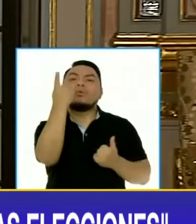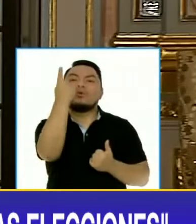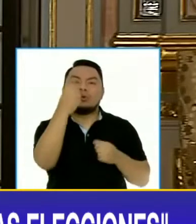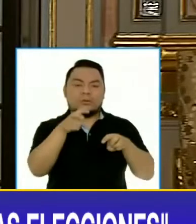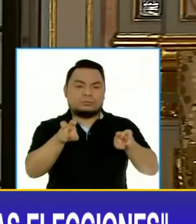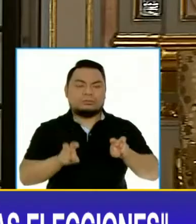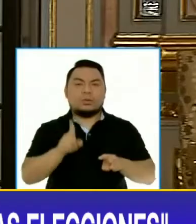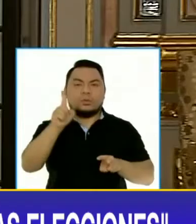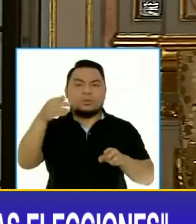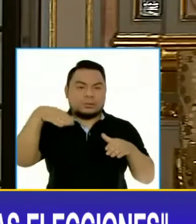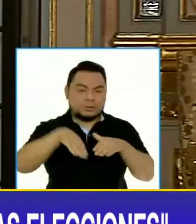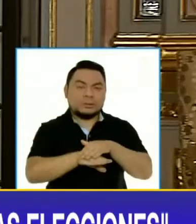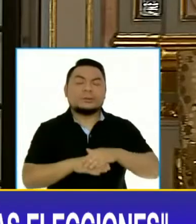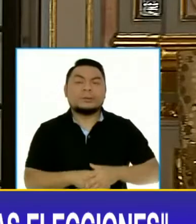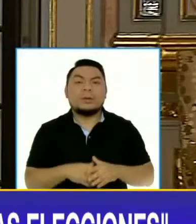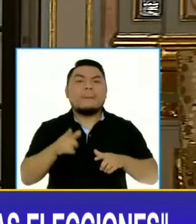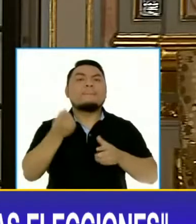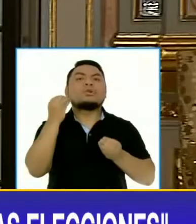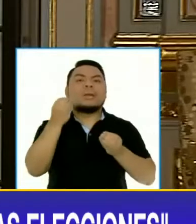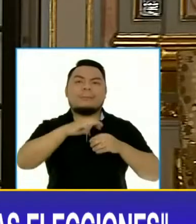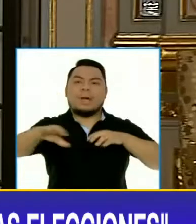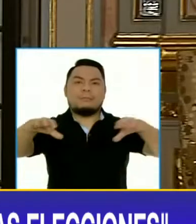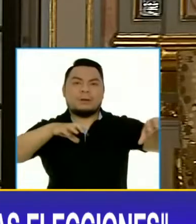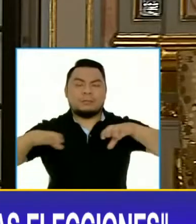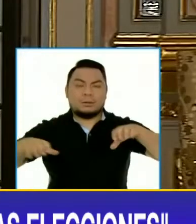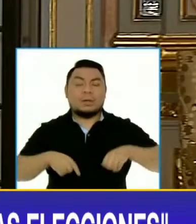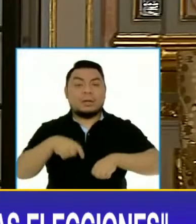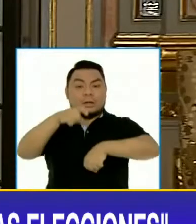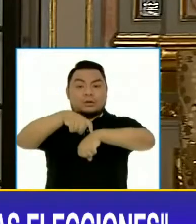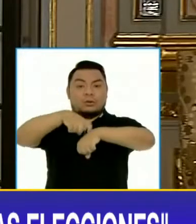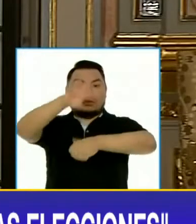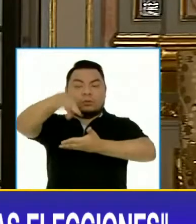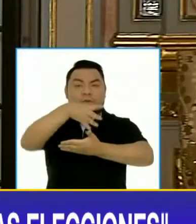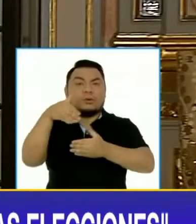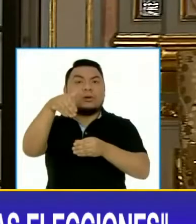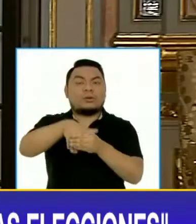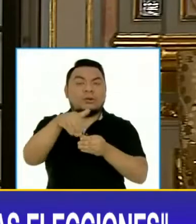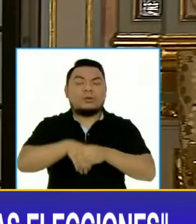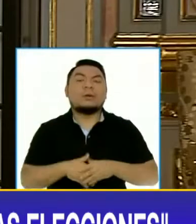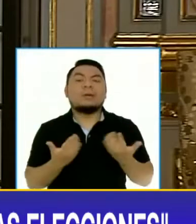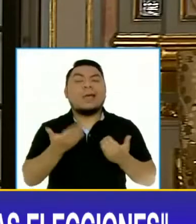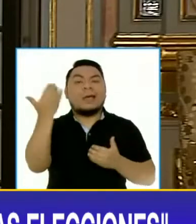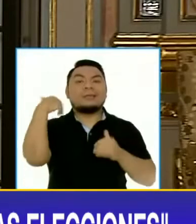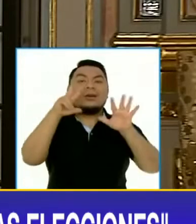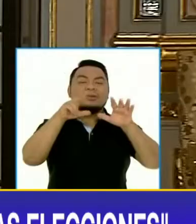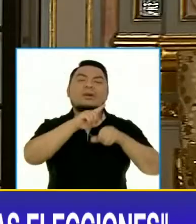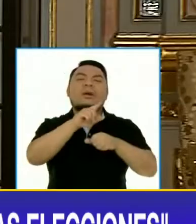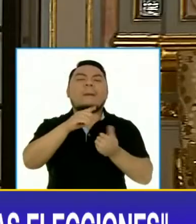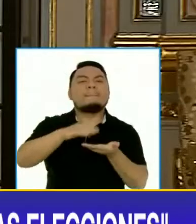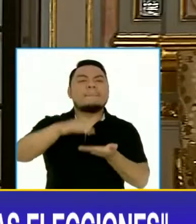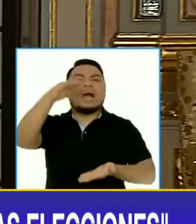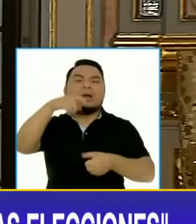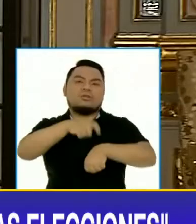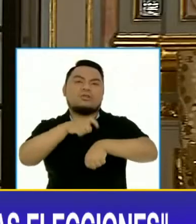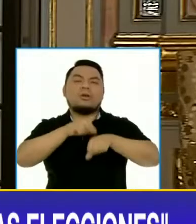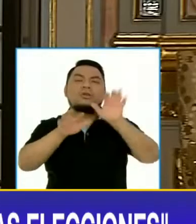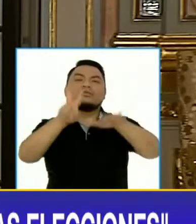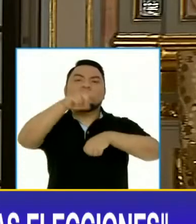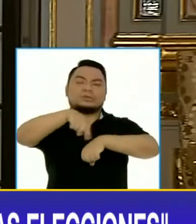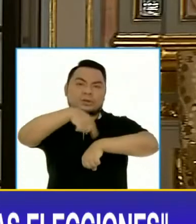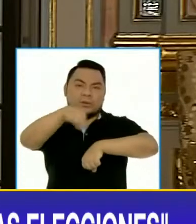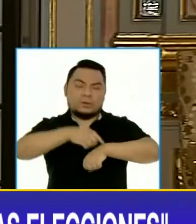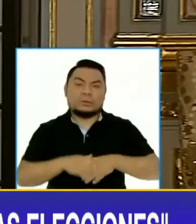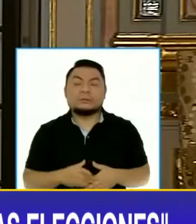una. El horario de votación se ha ampliado de 8 a 12 horas y se han ordenado las horas